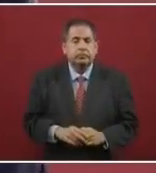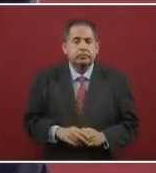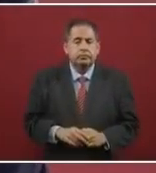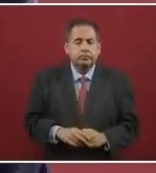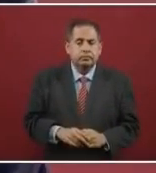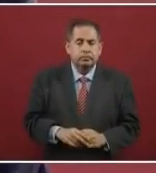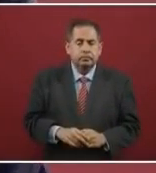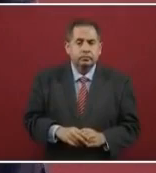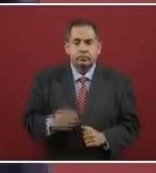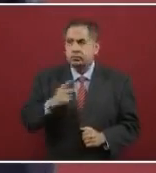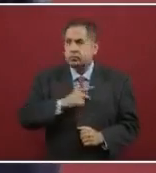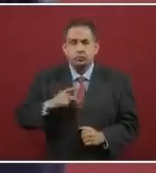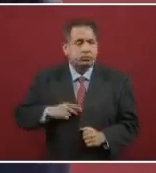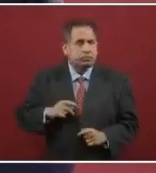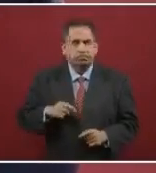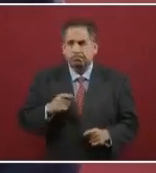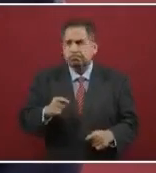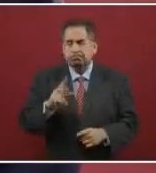no permitir